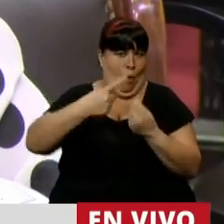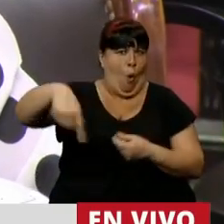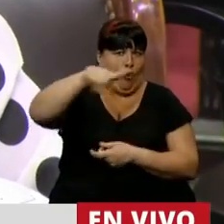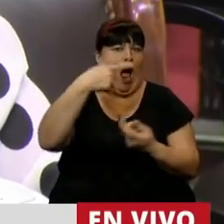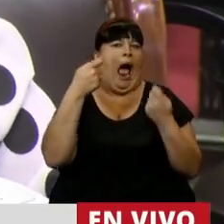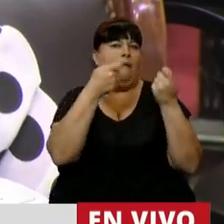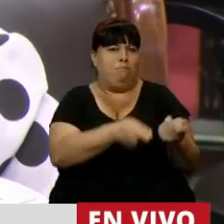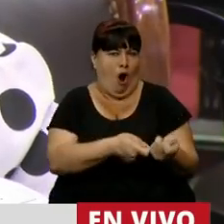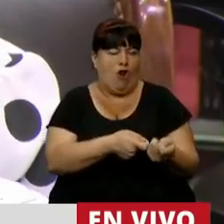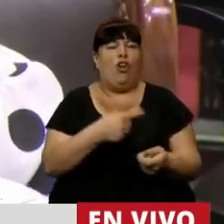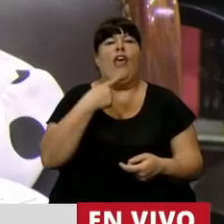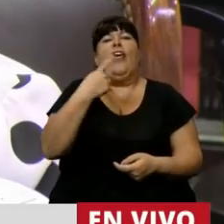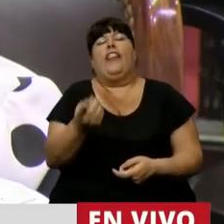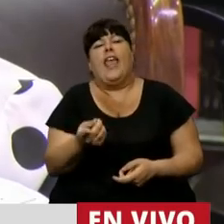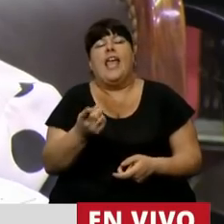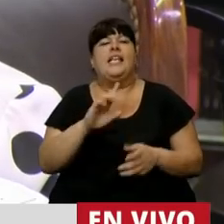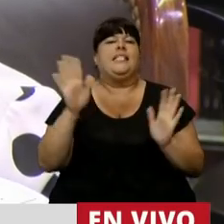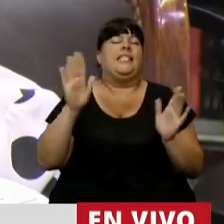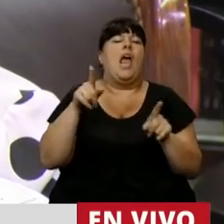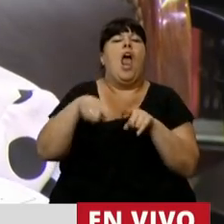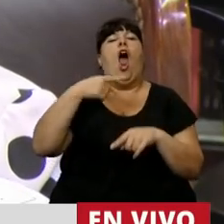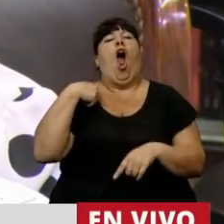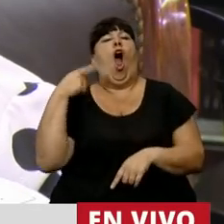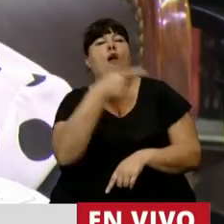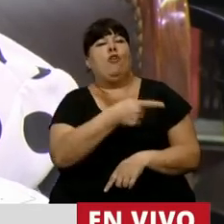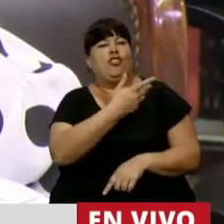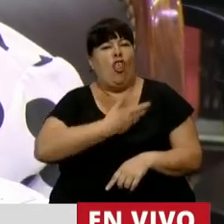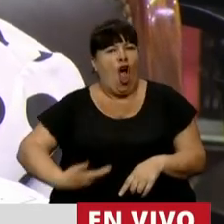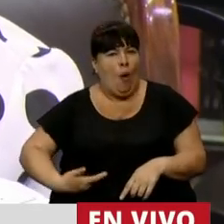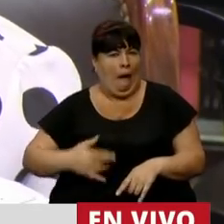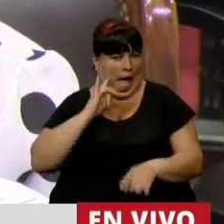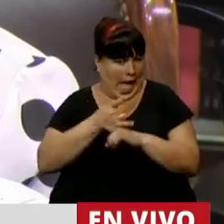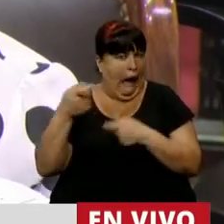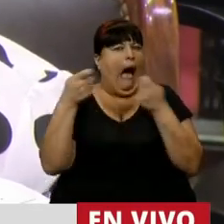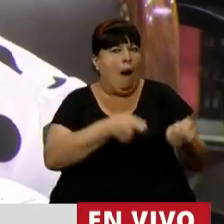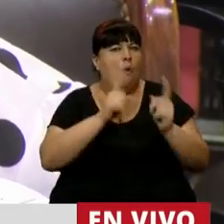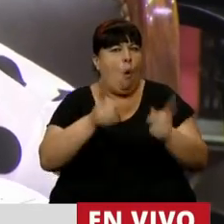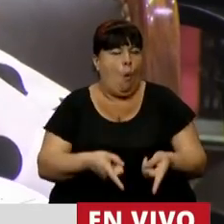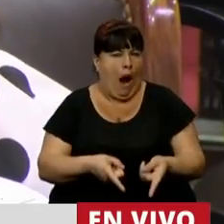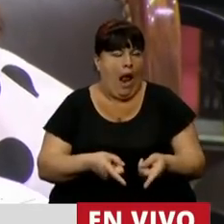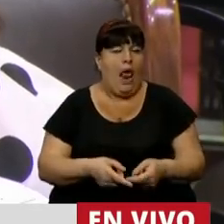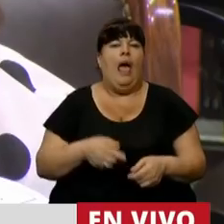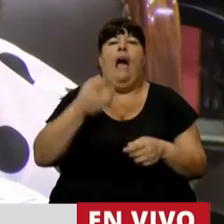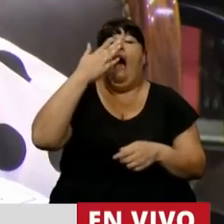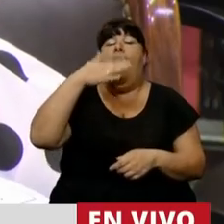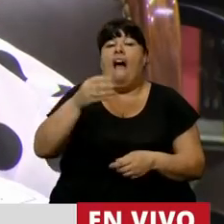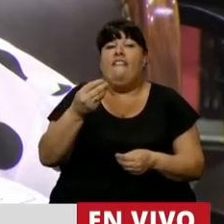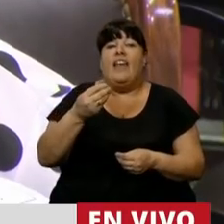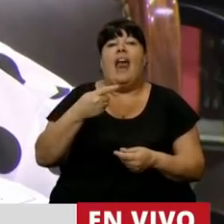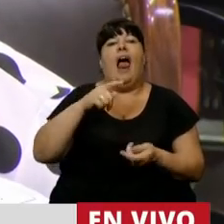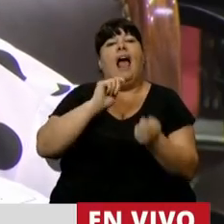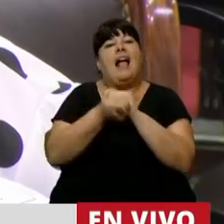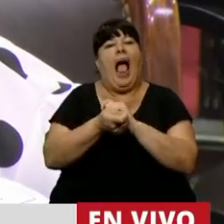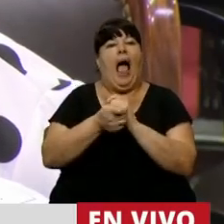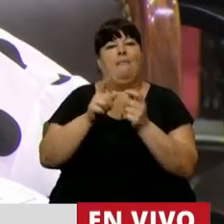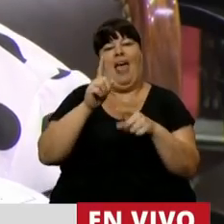muchos que entraron diciendo que fueron o que son opositores, empezaron a terminar con la